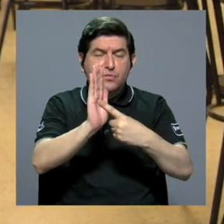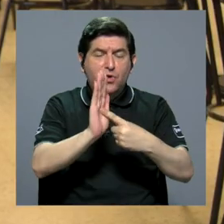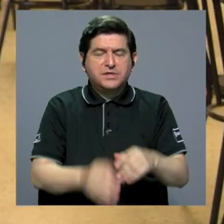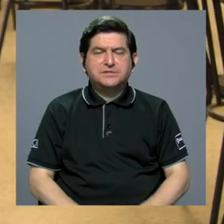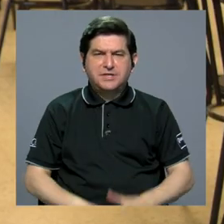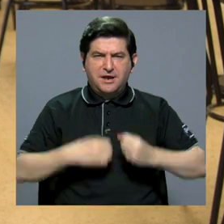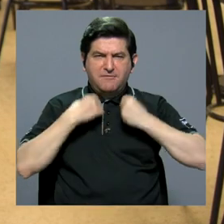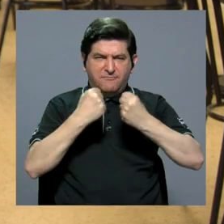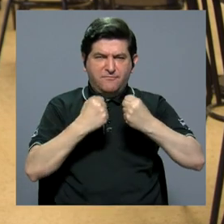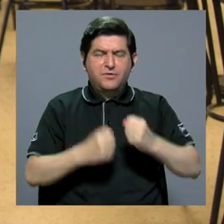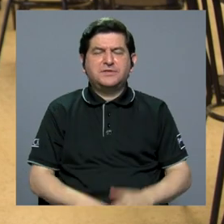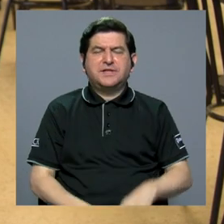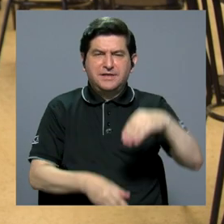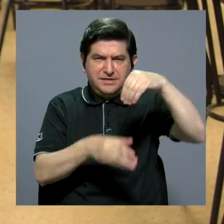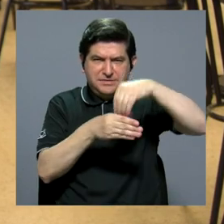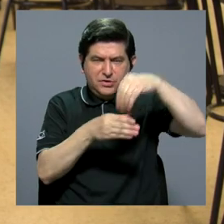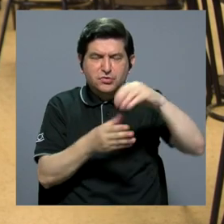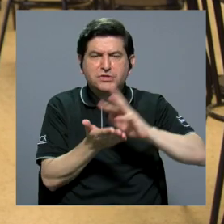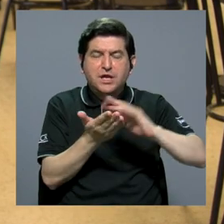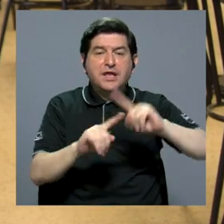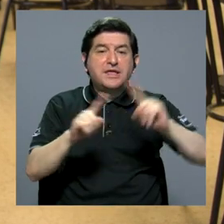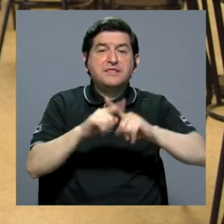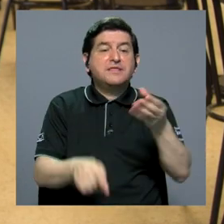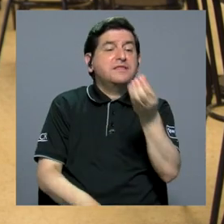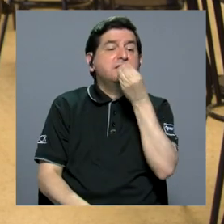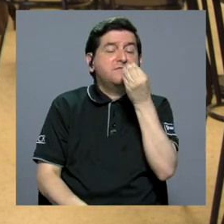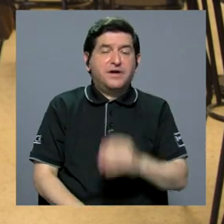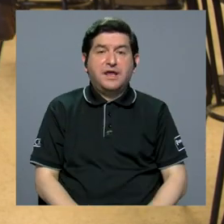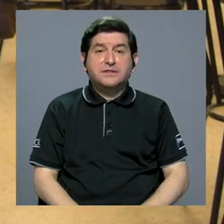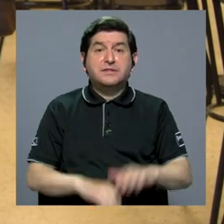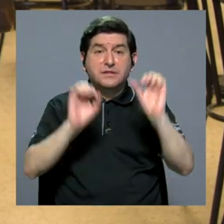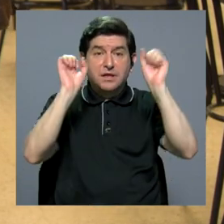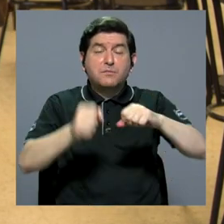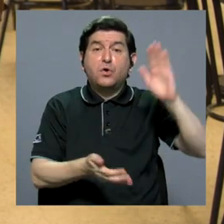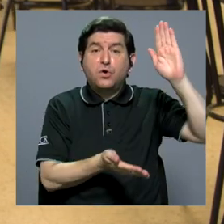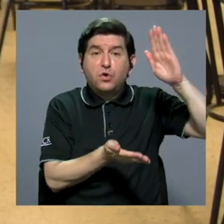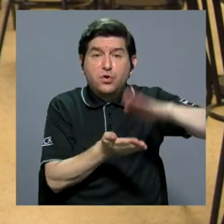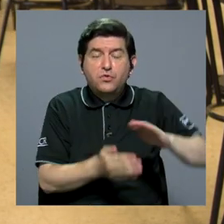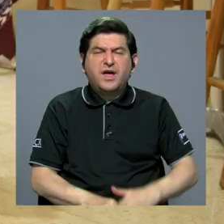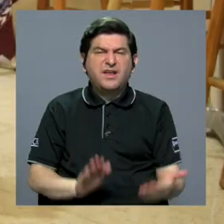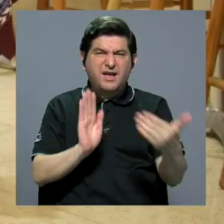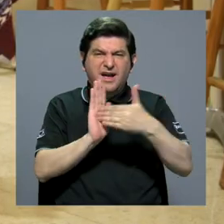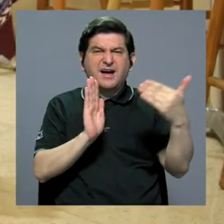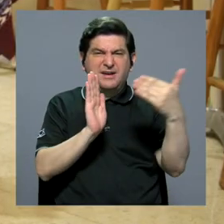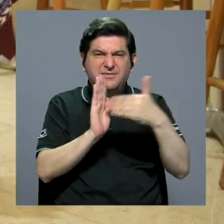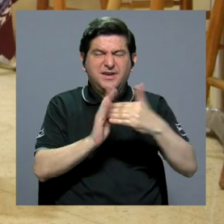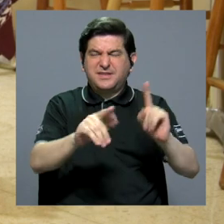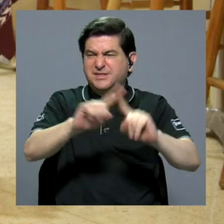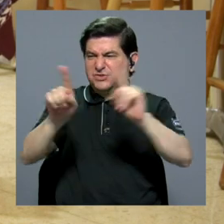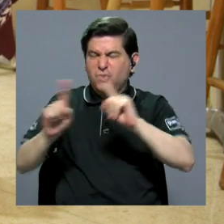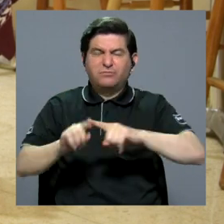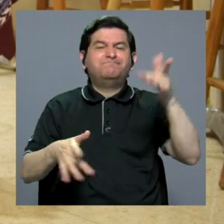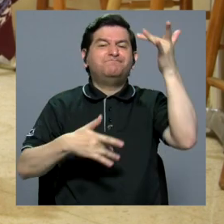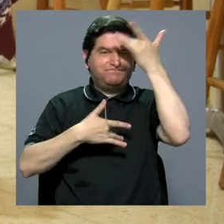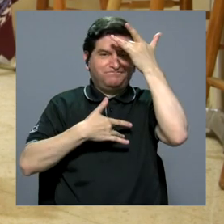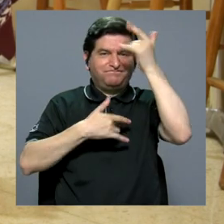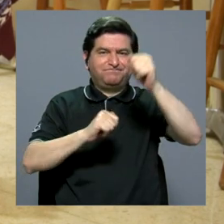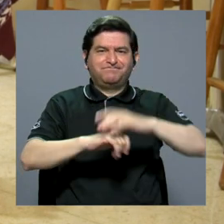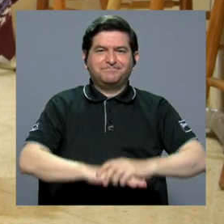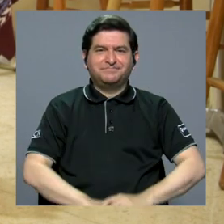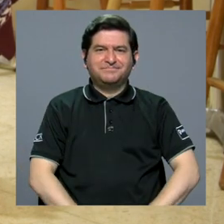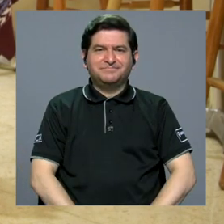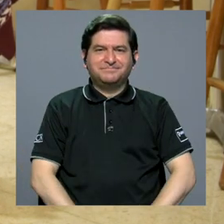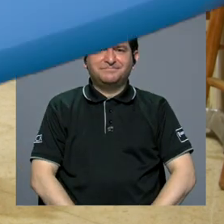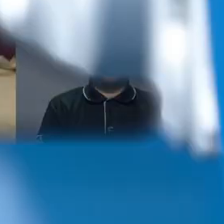señalan que con la fortificación del arroz y de otros alimentos se ha logrado reducir la afectación de diversas